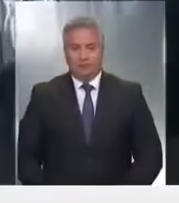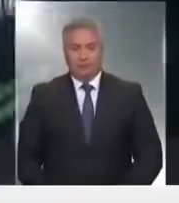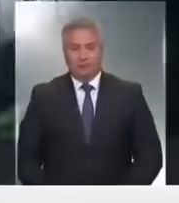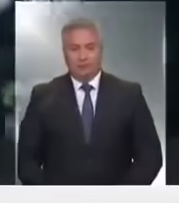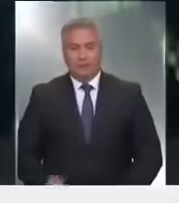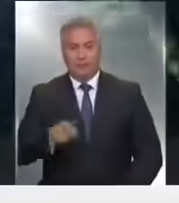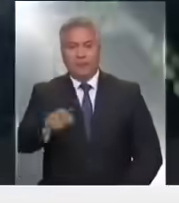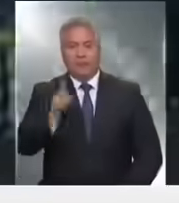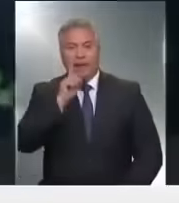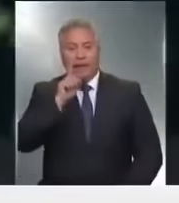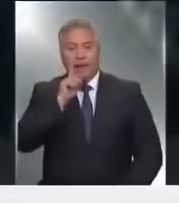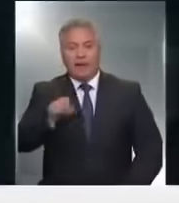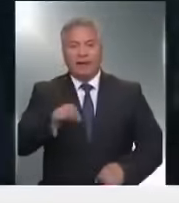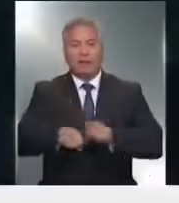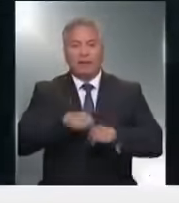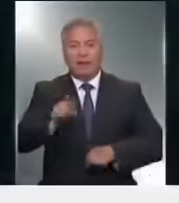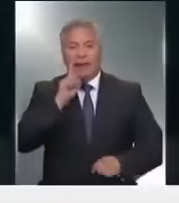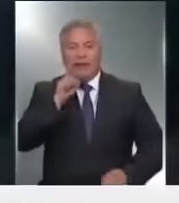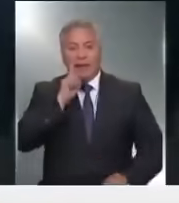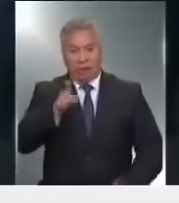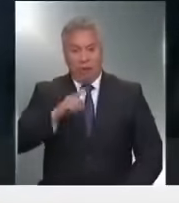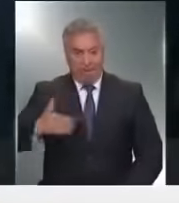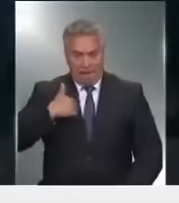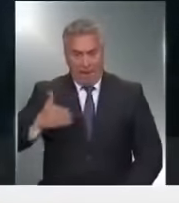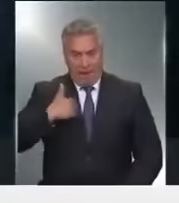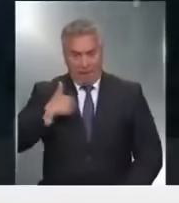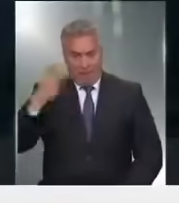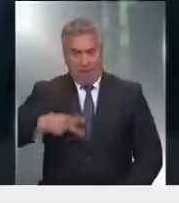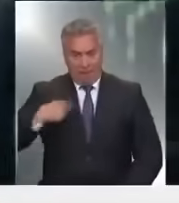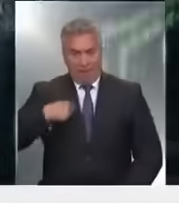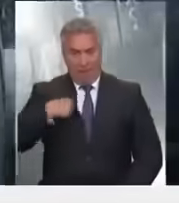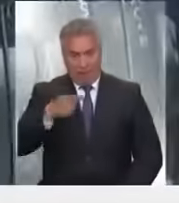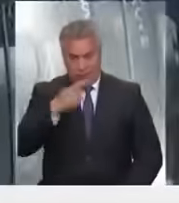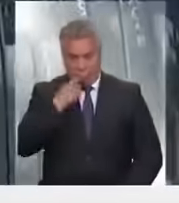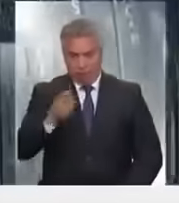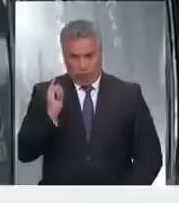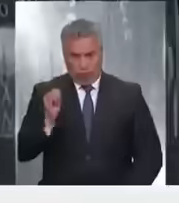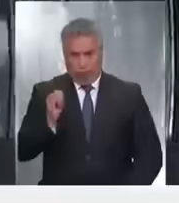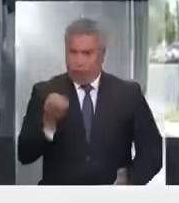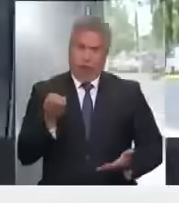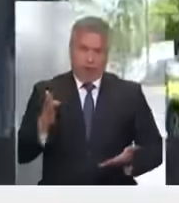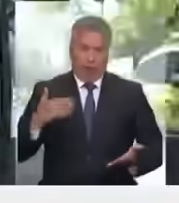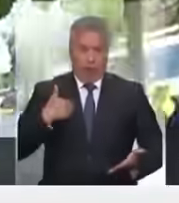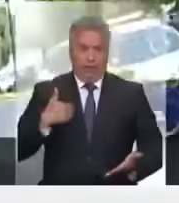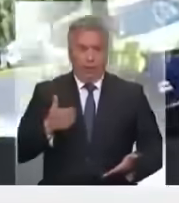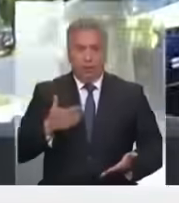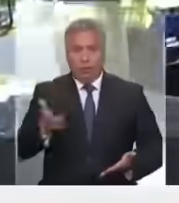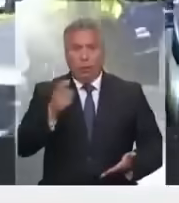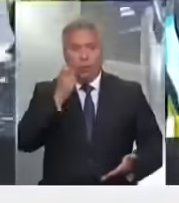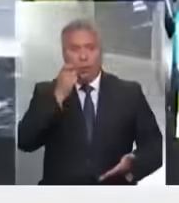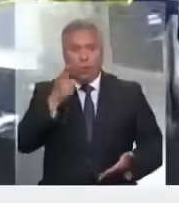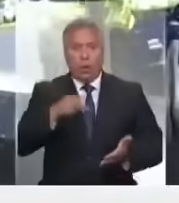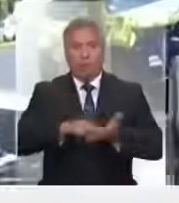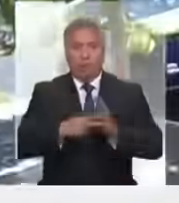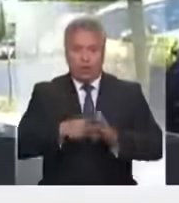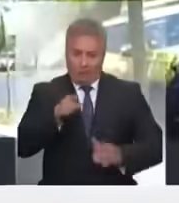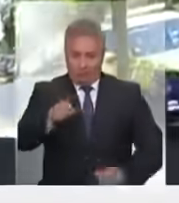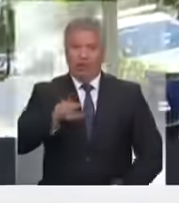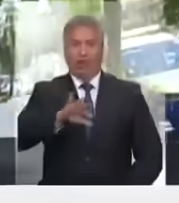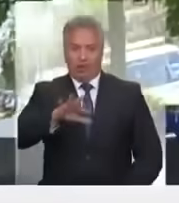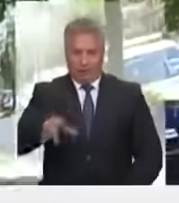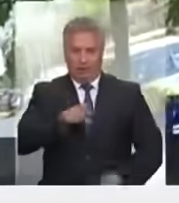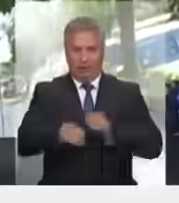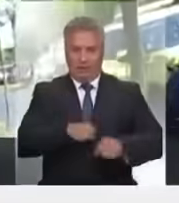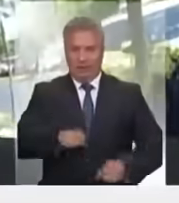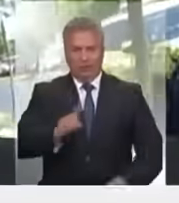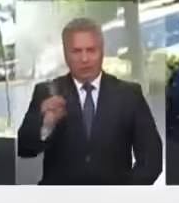¿De quién es? ¿De quién es? Mira, mamá. ¿De quién es? Que se encuentra atrás de usted. ¿Cuál es el problema? Llamaron que se la estaban robando. No, si